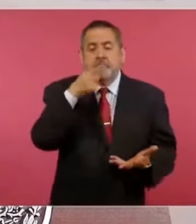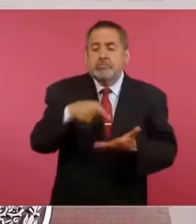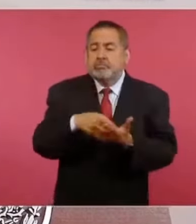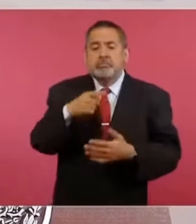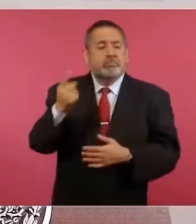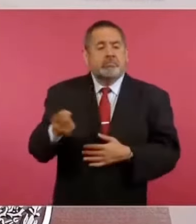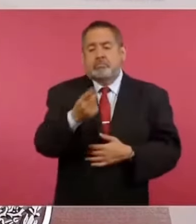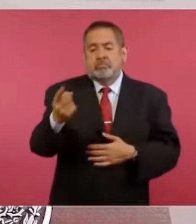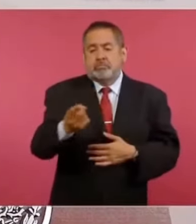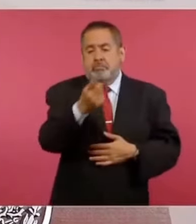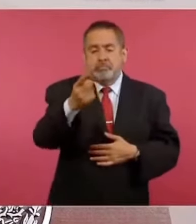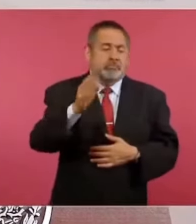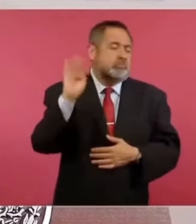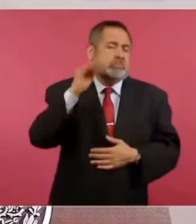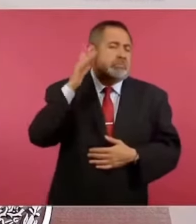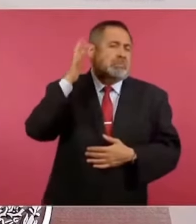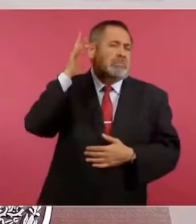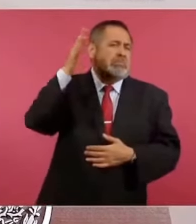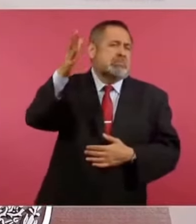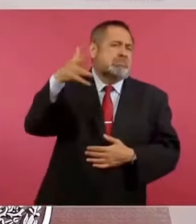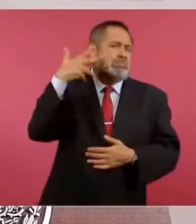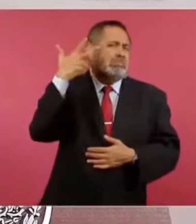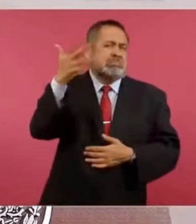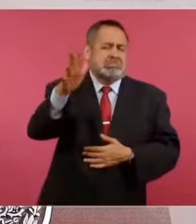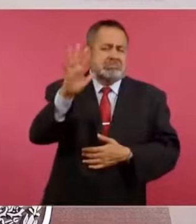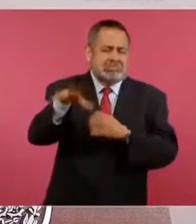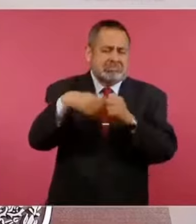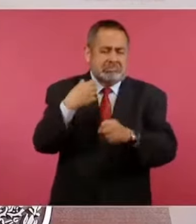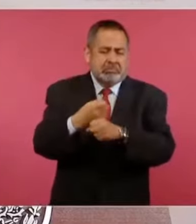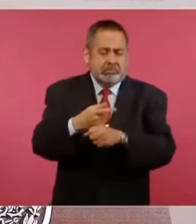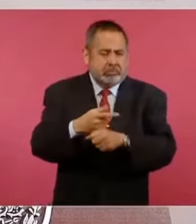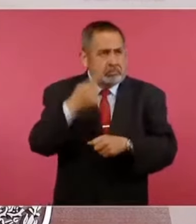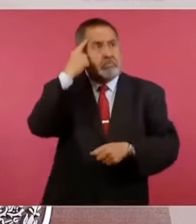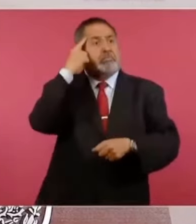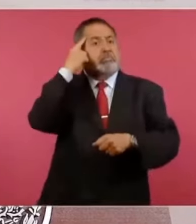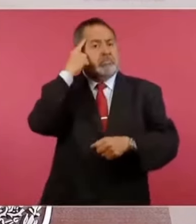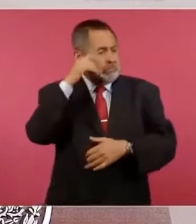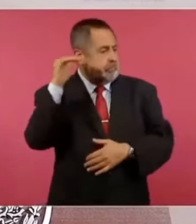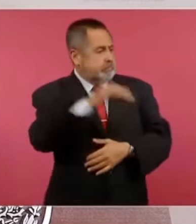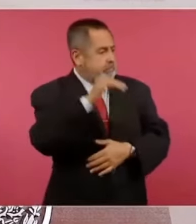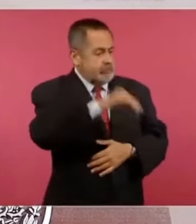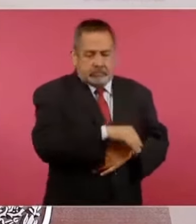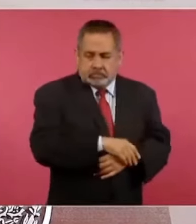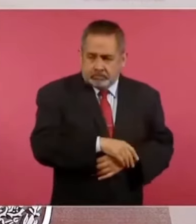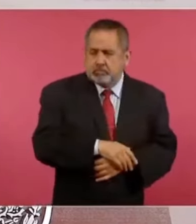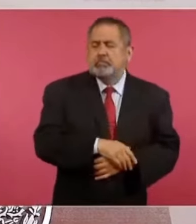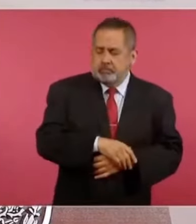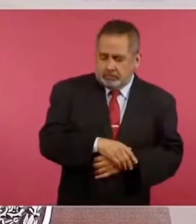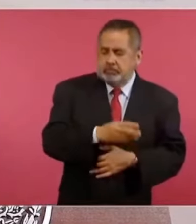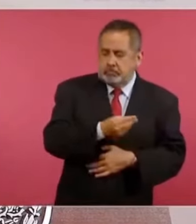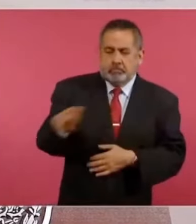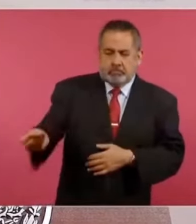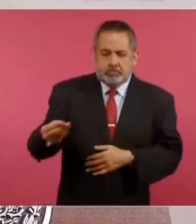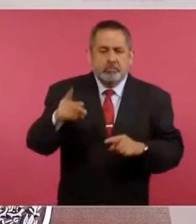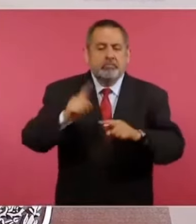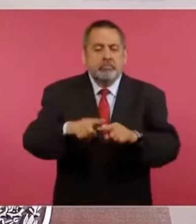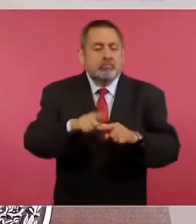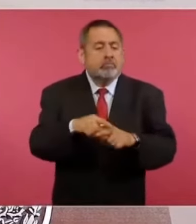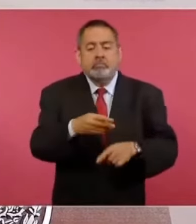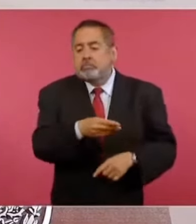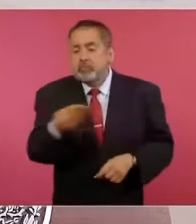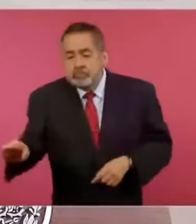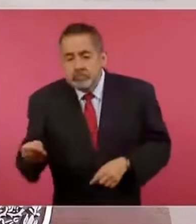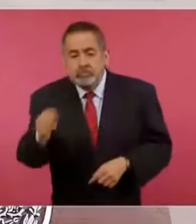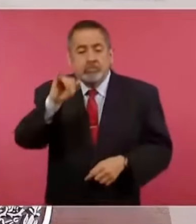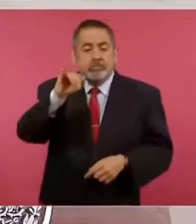que los reclama 10 años después se le pudiera regresar a la persona. ¿Quién se lo iba a regresar? El Seguro Social,